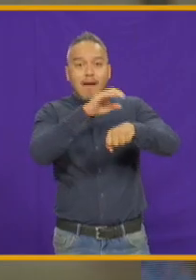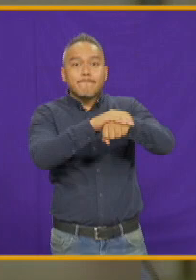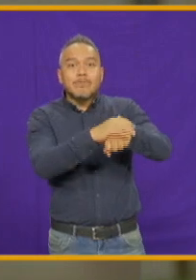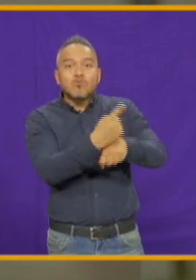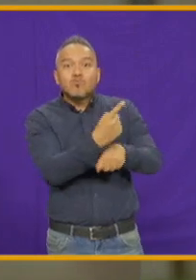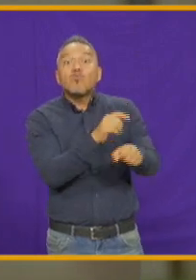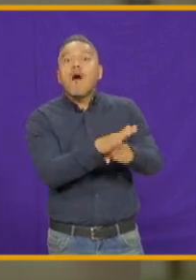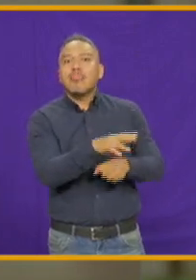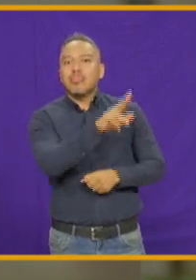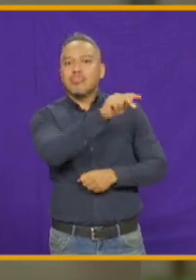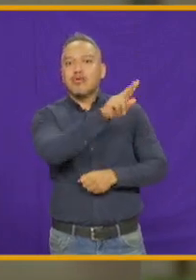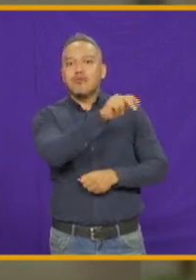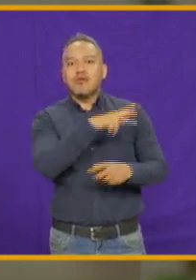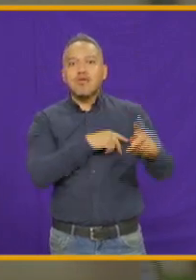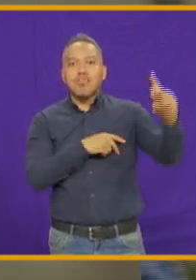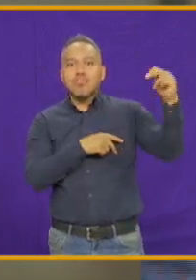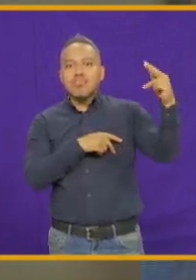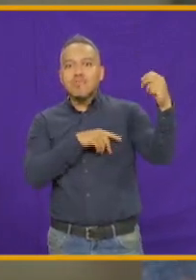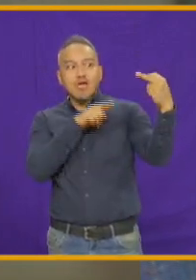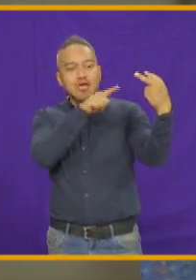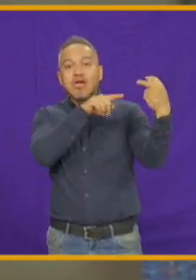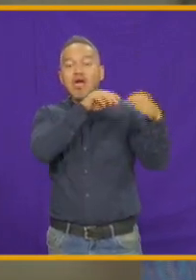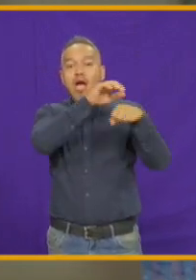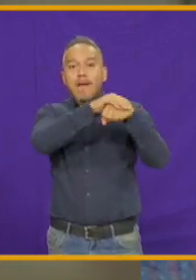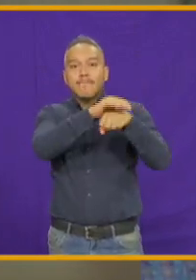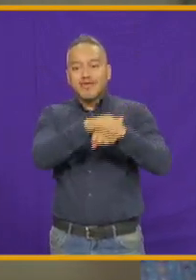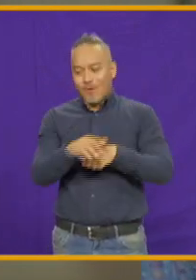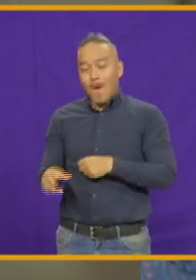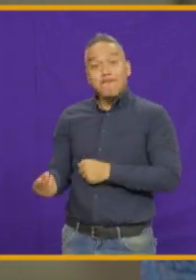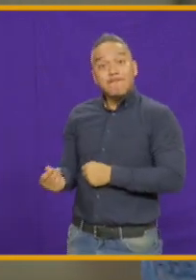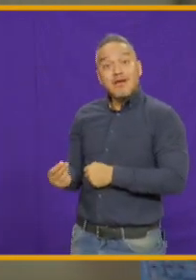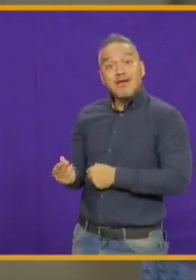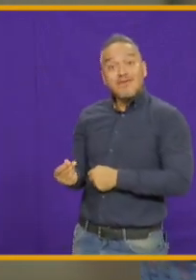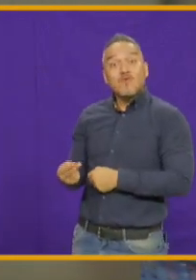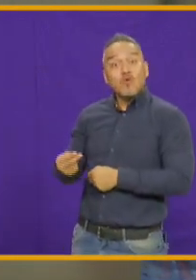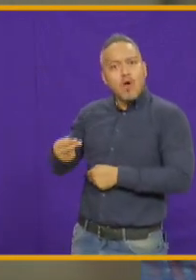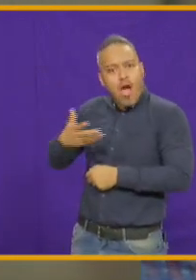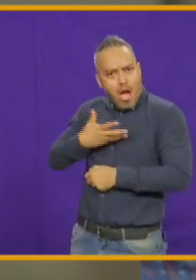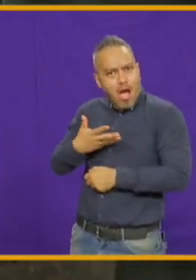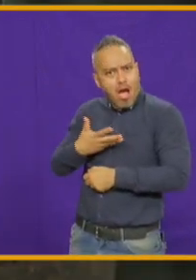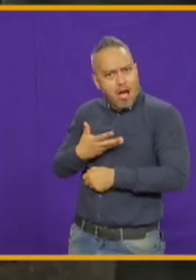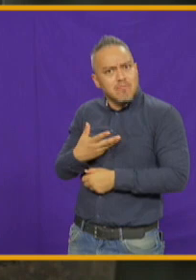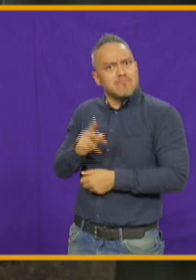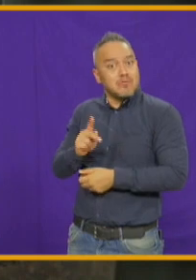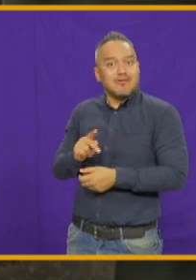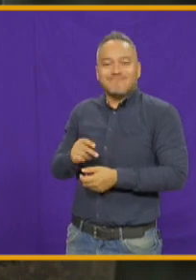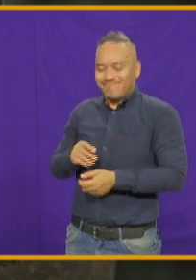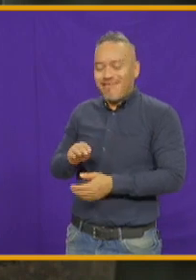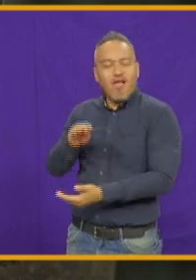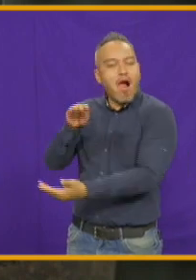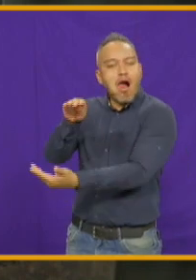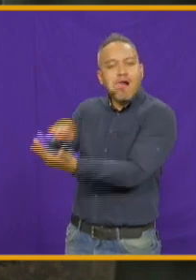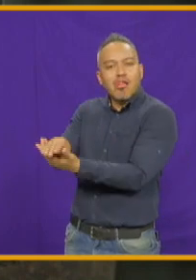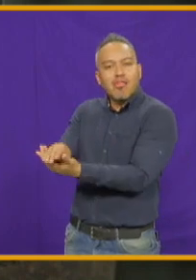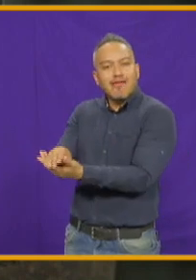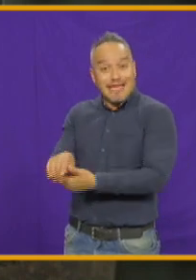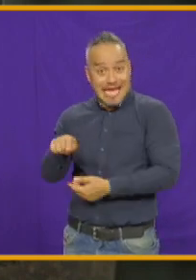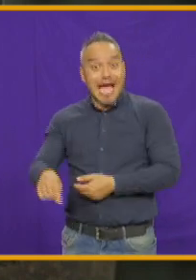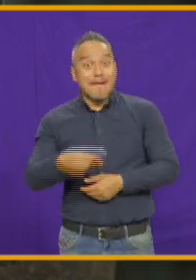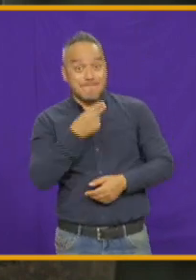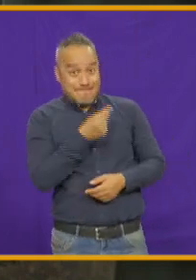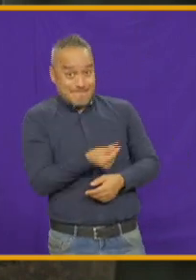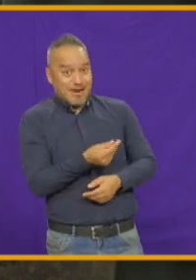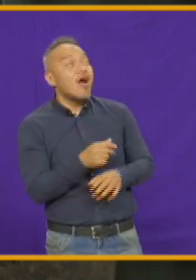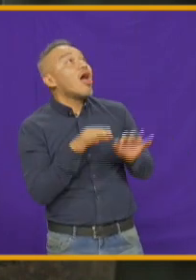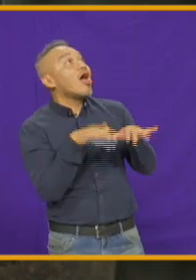inseparables Tenía un perro llamado barriga pero no tenía tiempo para hacerle caso barriga hacia todo lo